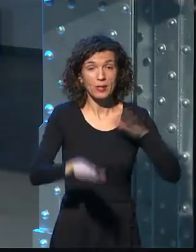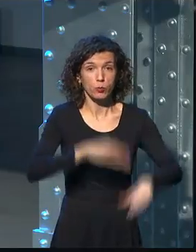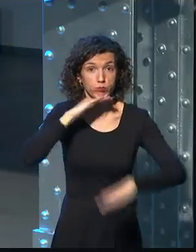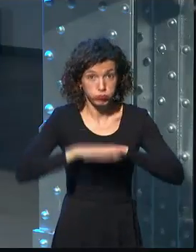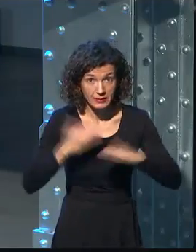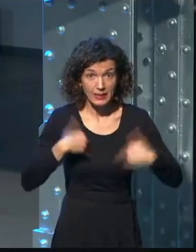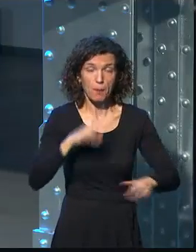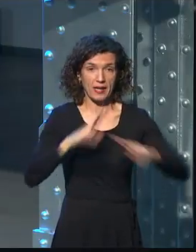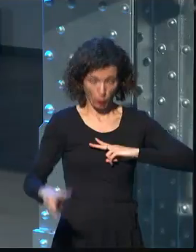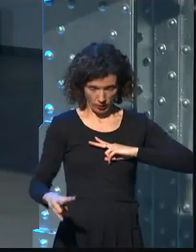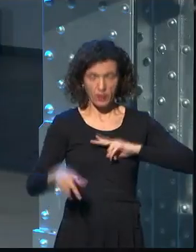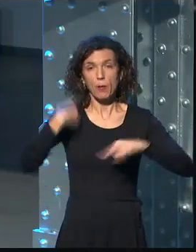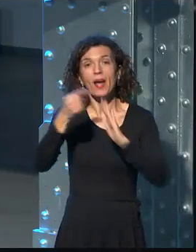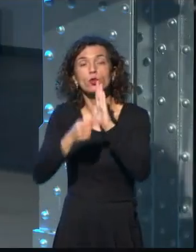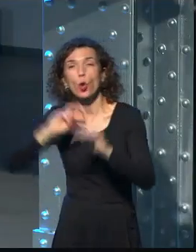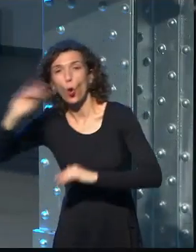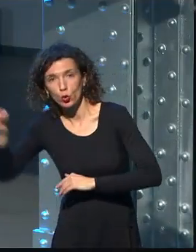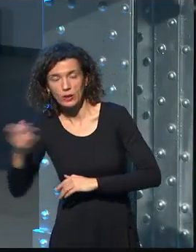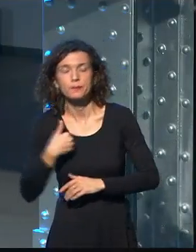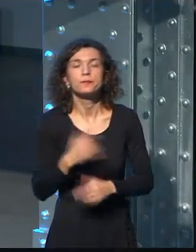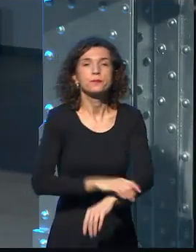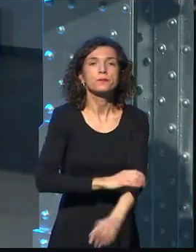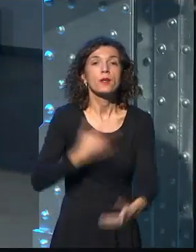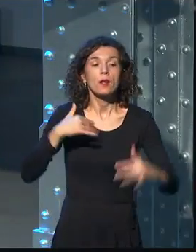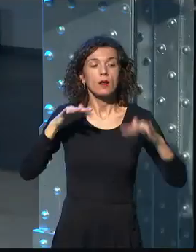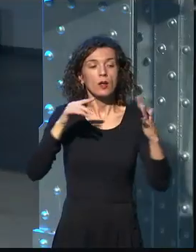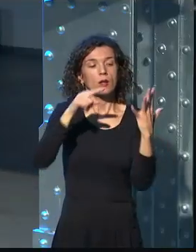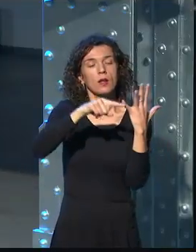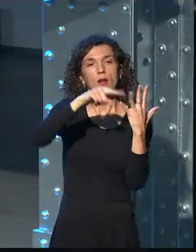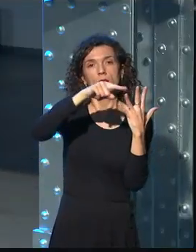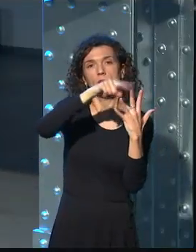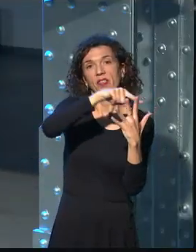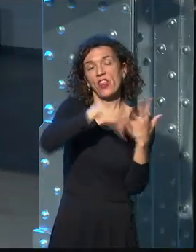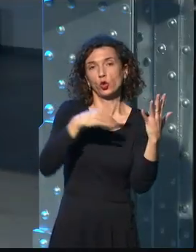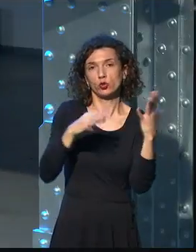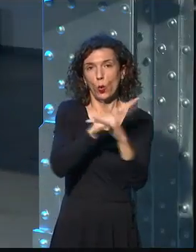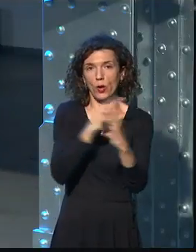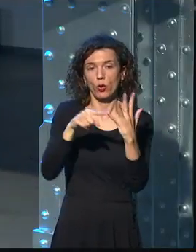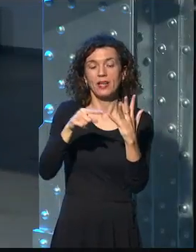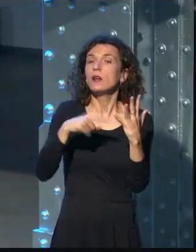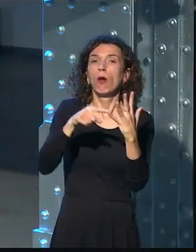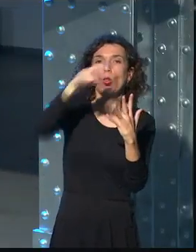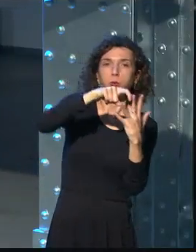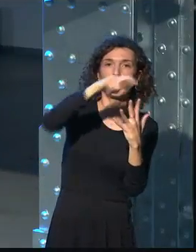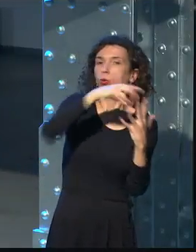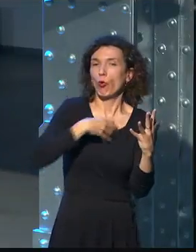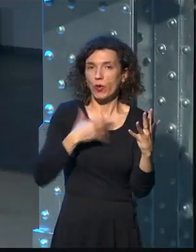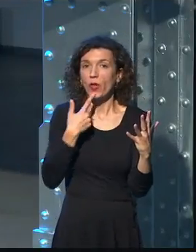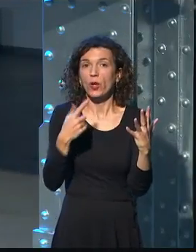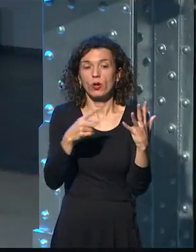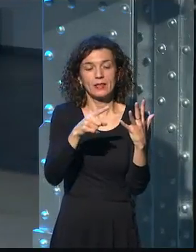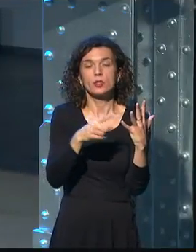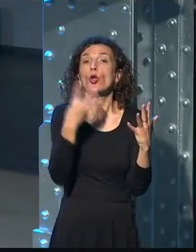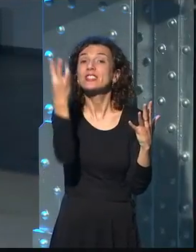hayáis seguido, y yo voy a daros otra instrucción más. El juego se trata en mover posiciones contiguas de los dedos, no podéis saltar, ¿vale? Si os digo, por ejemplo, moveros